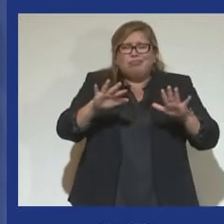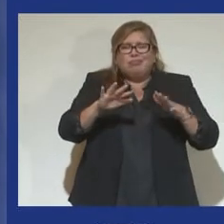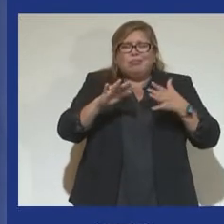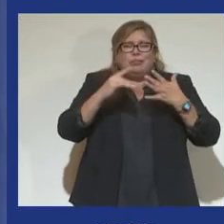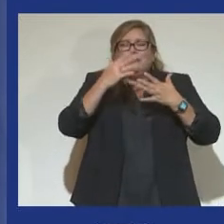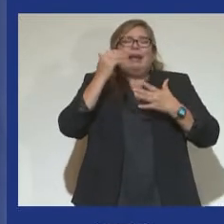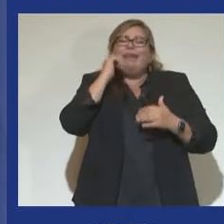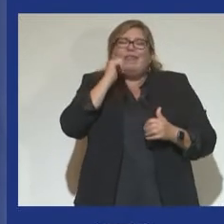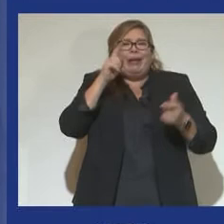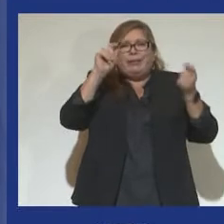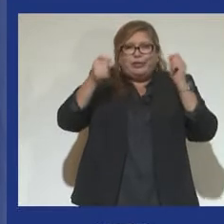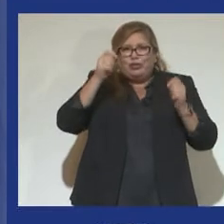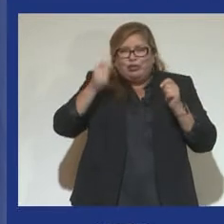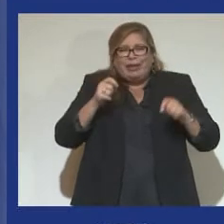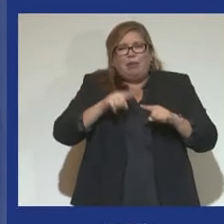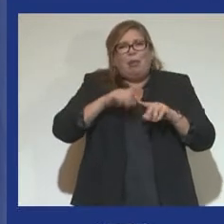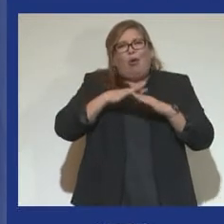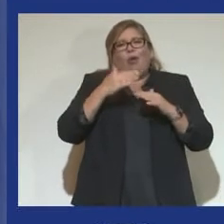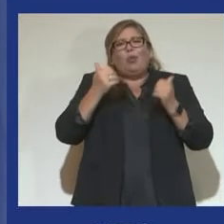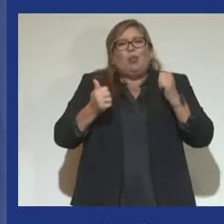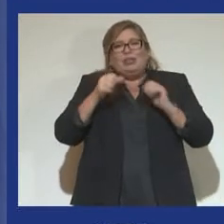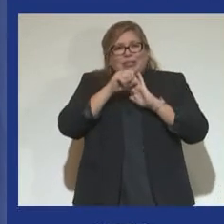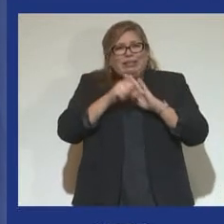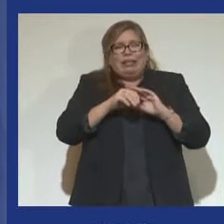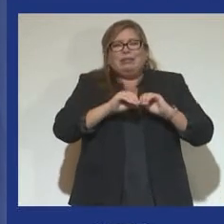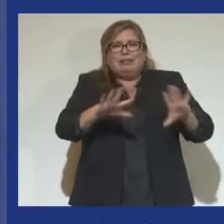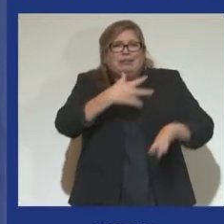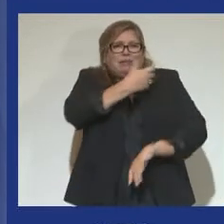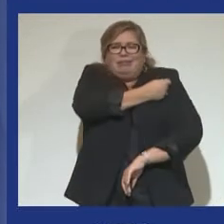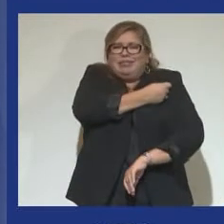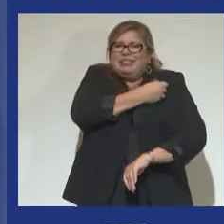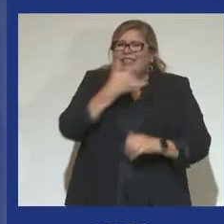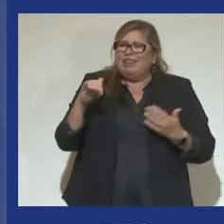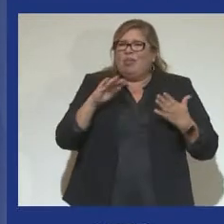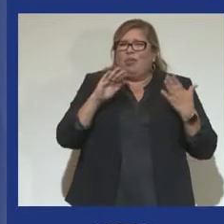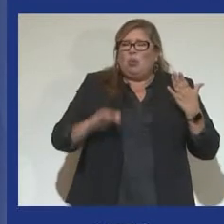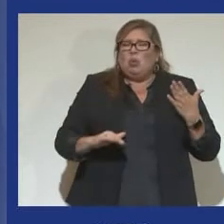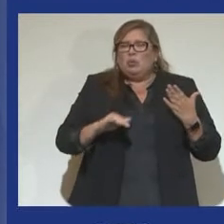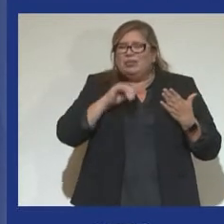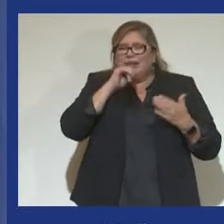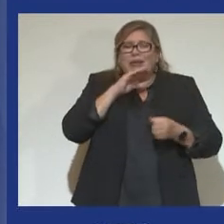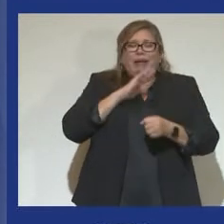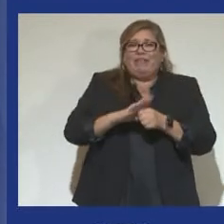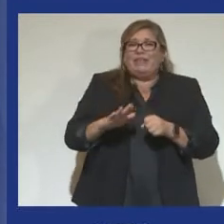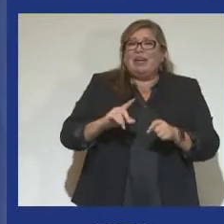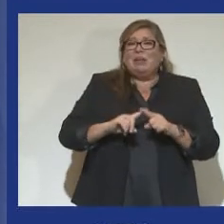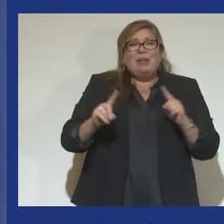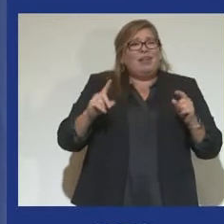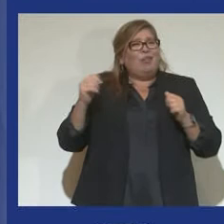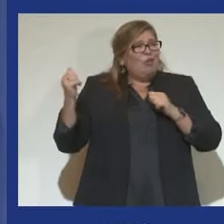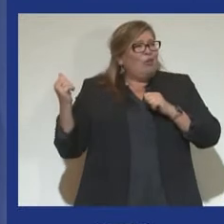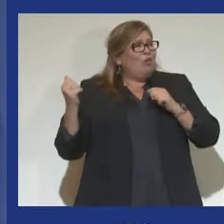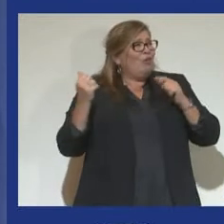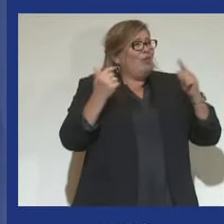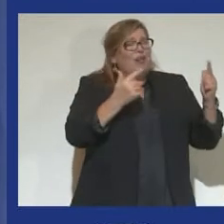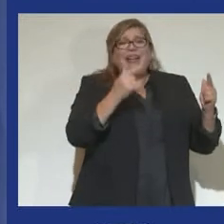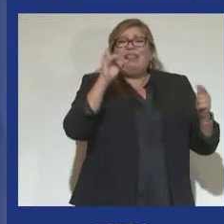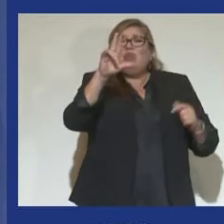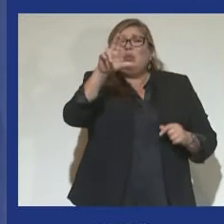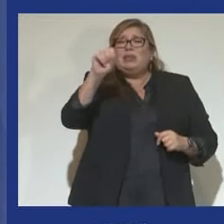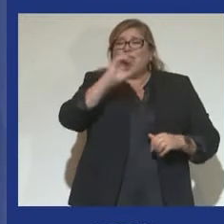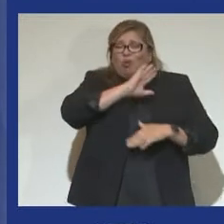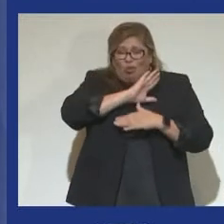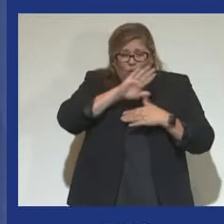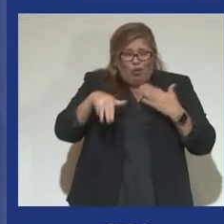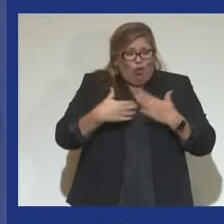o sea de día a día va cambiando depende cuando usted se fija en los datos no hay excusa pero este país entero se administra administrar